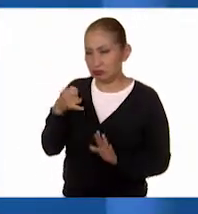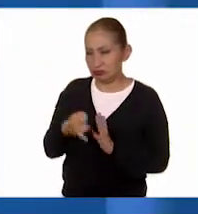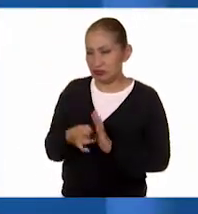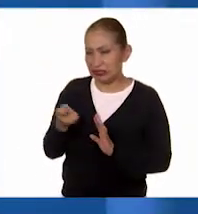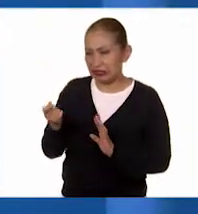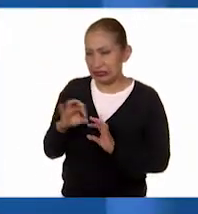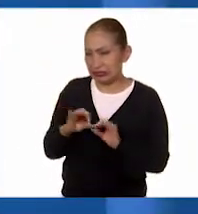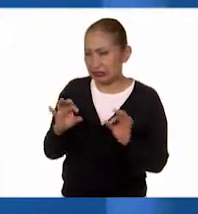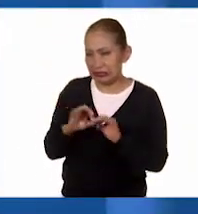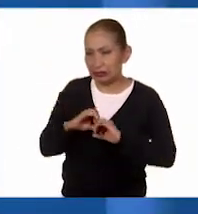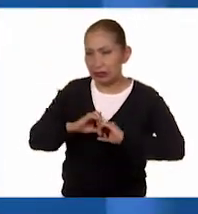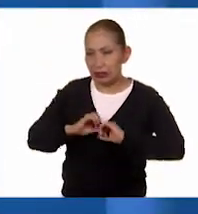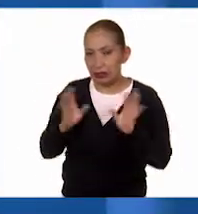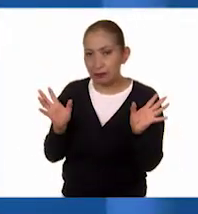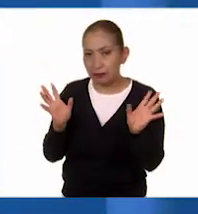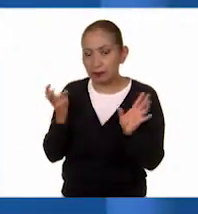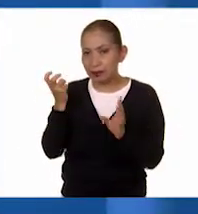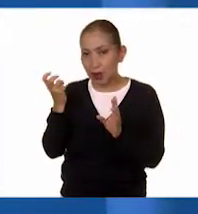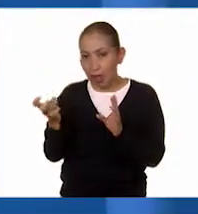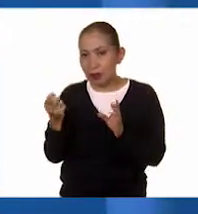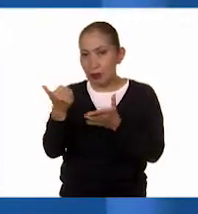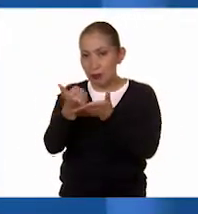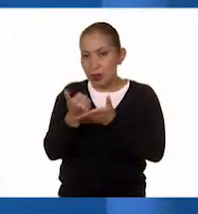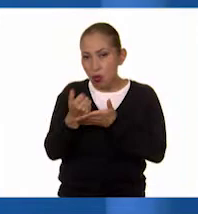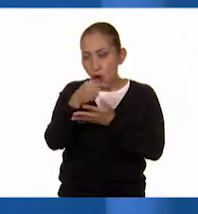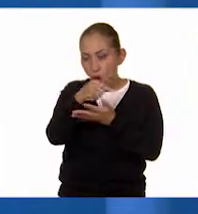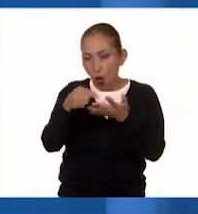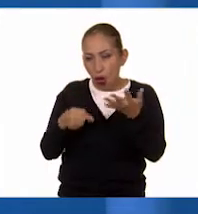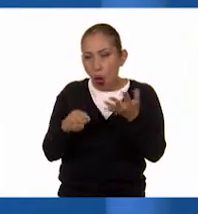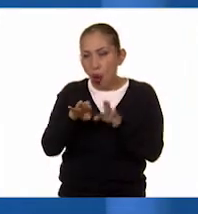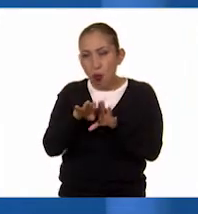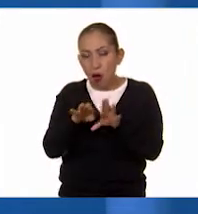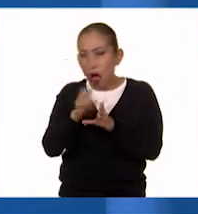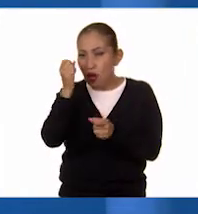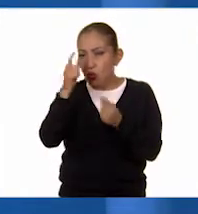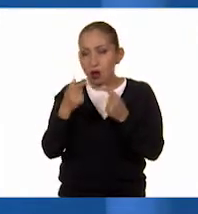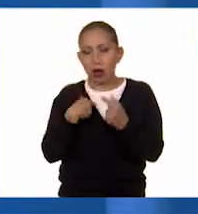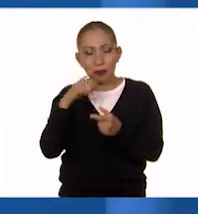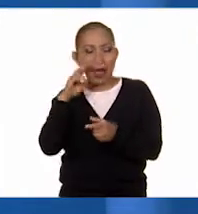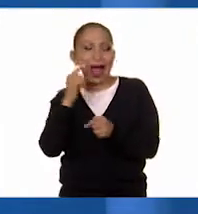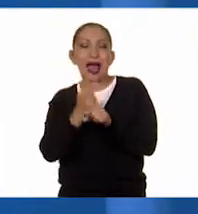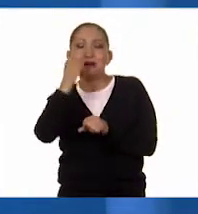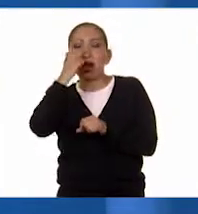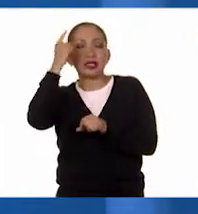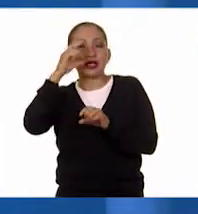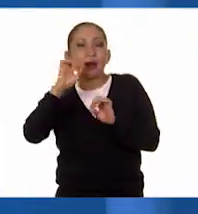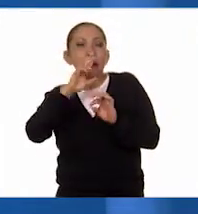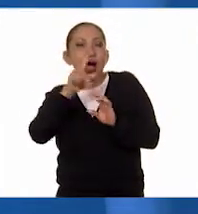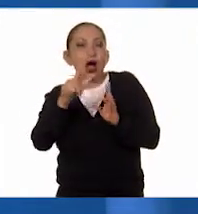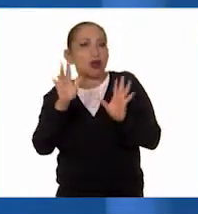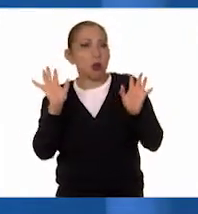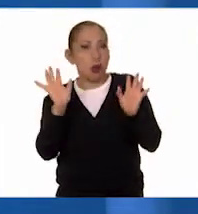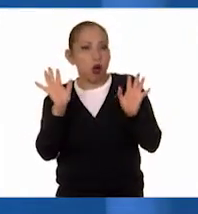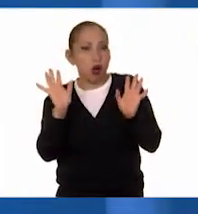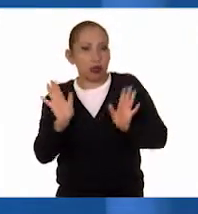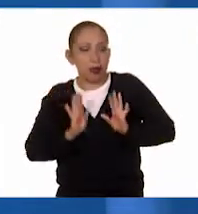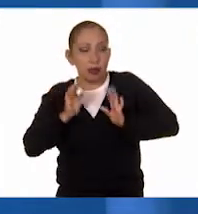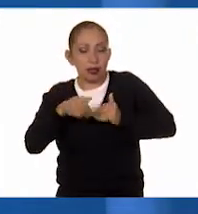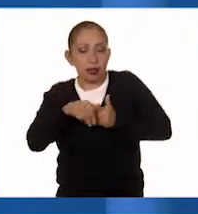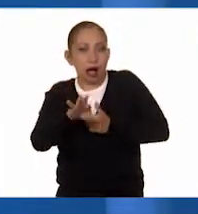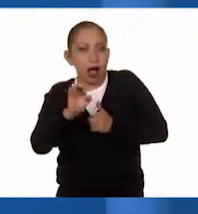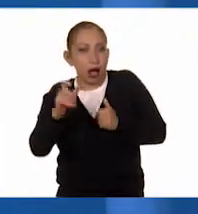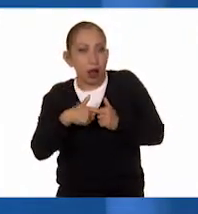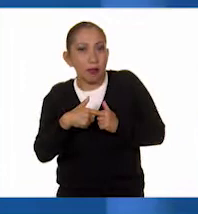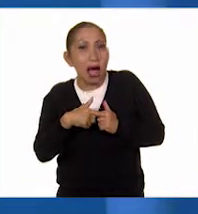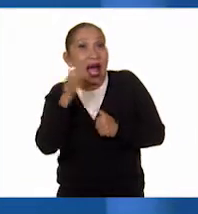profundizar ahora sí en estos recursos que mencionas? Aunque algunos parecen muy obvios, pues prefiero no llevarme ninguna sorpresa a dar algo